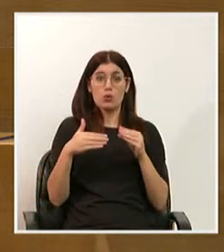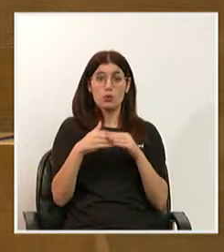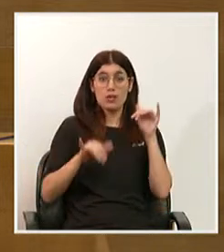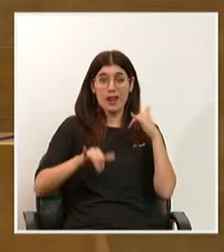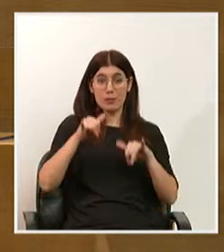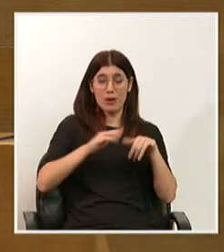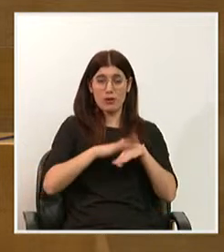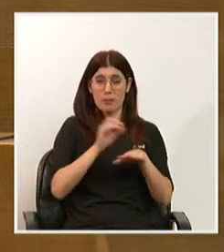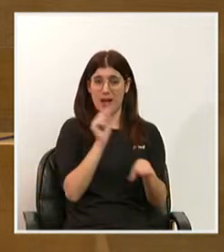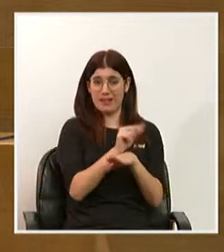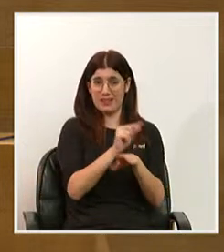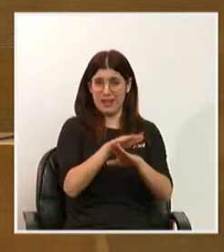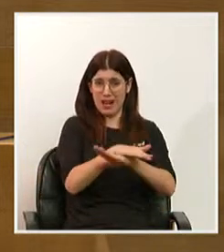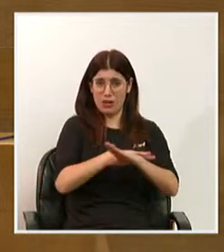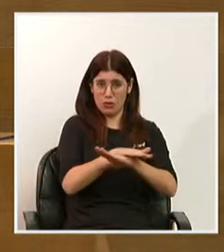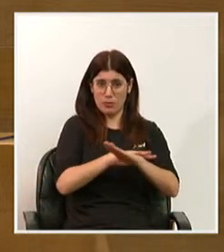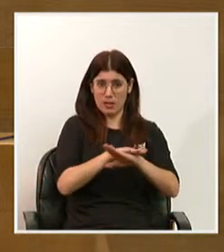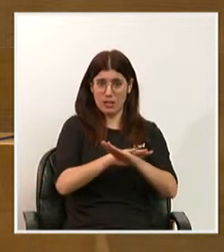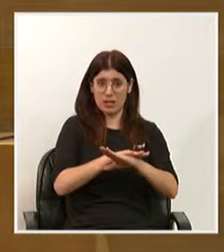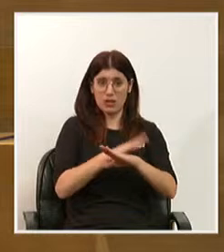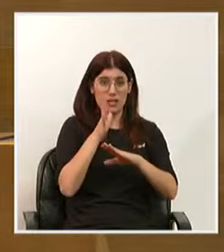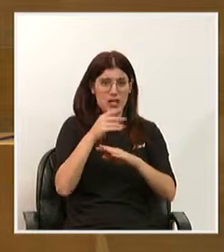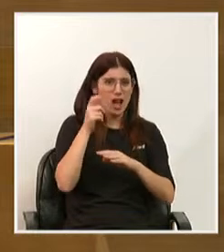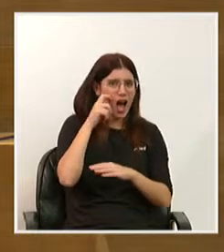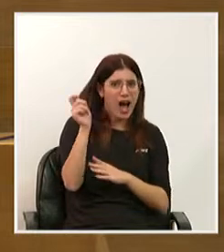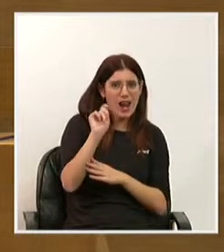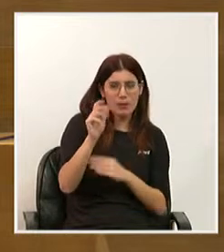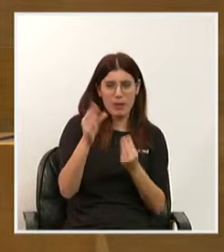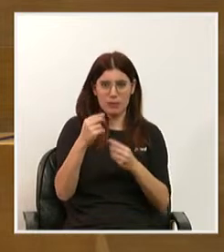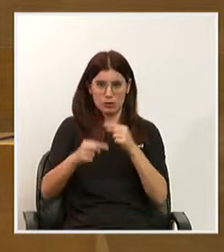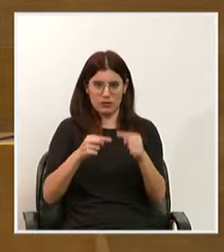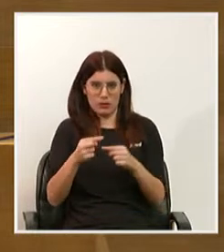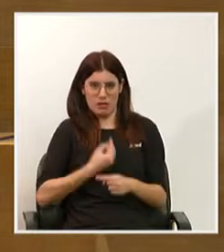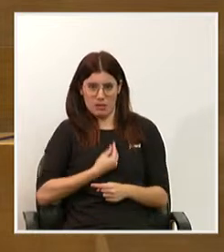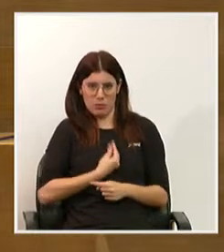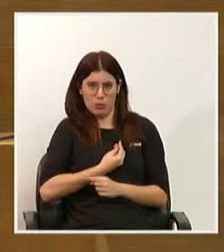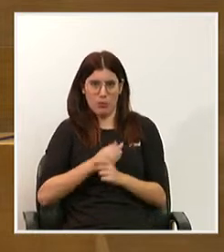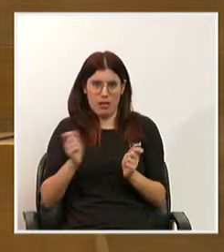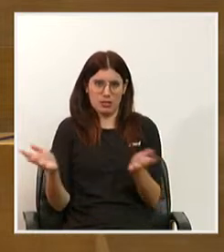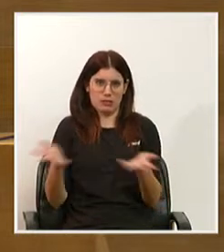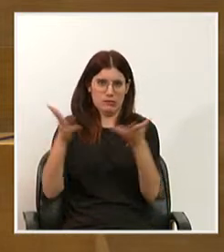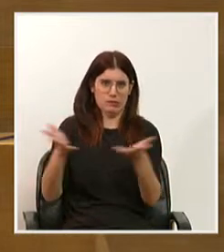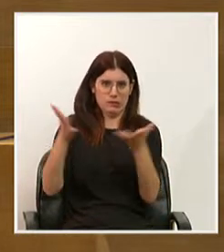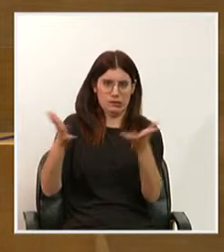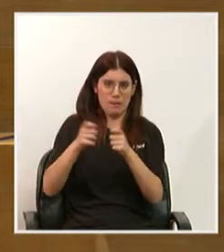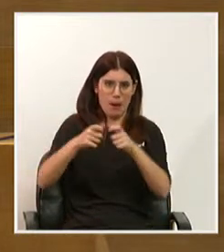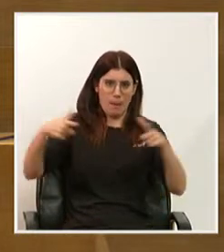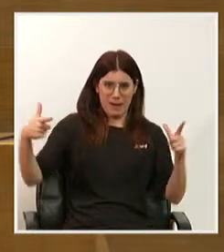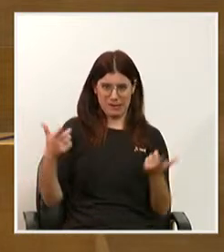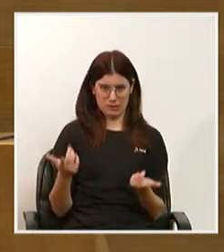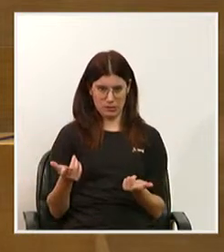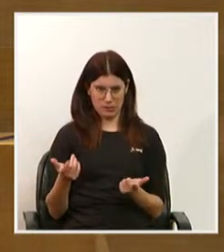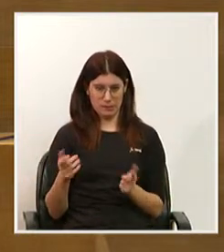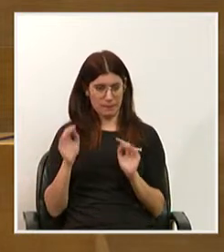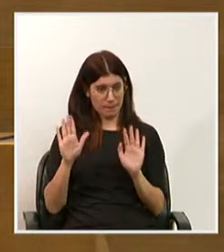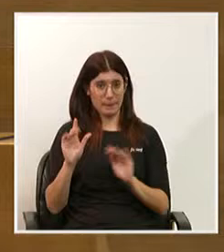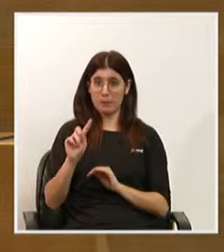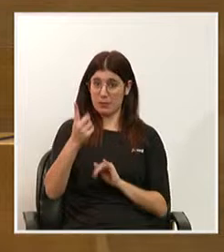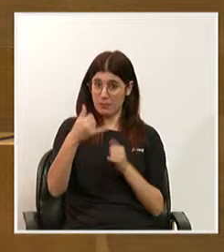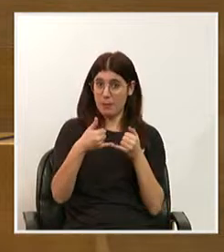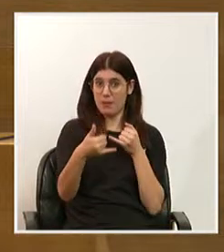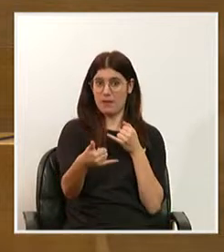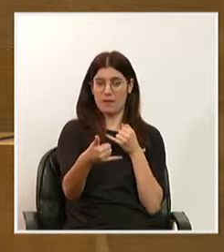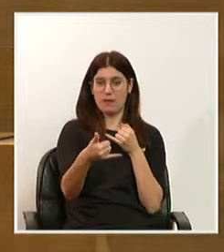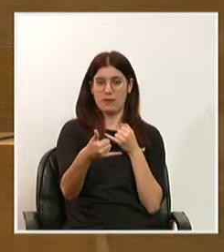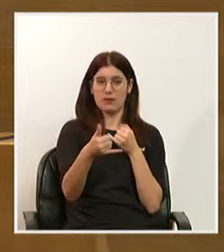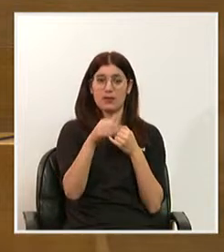al gobierno y avivar la llama del alarma de miles de familias preocupadas con la ludopatía y las casas de apuestas la primera medida que